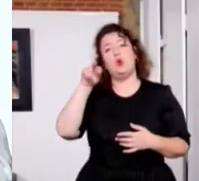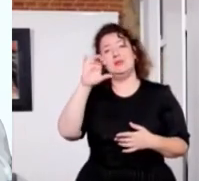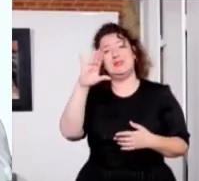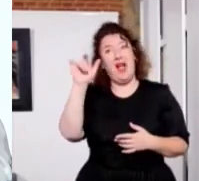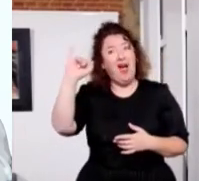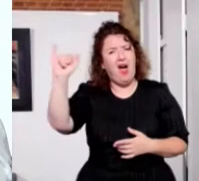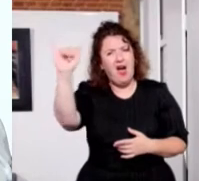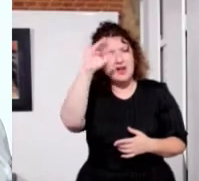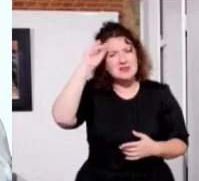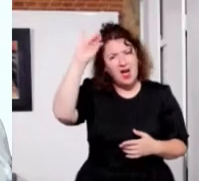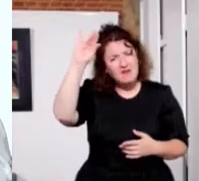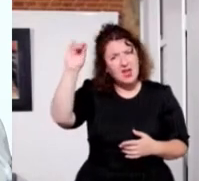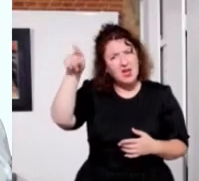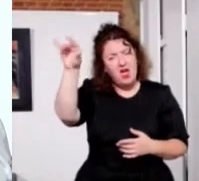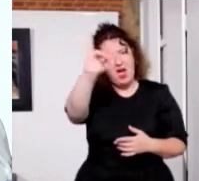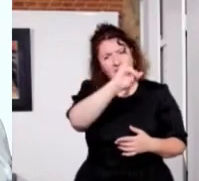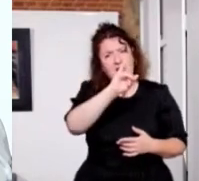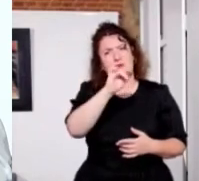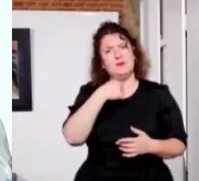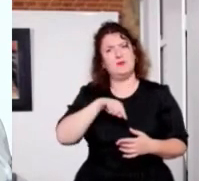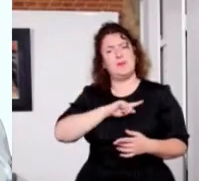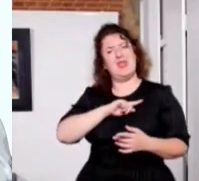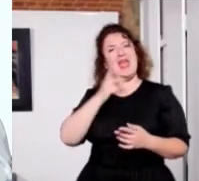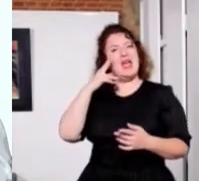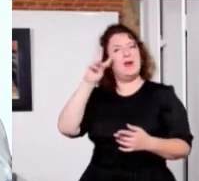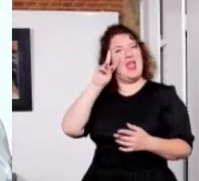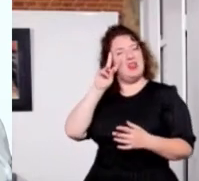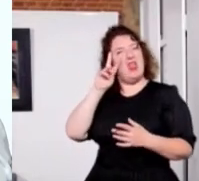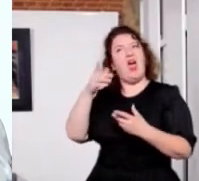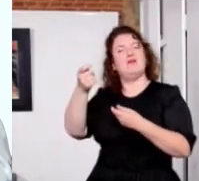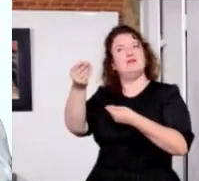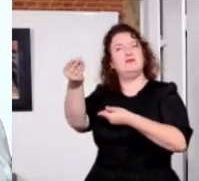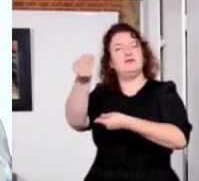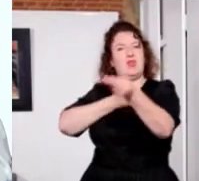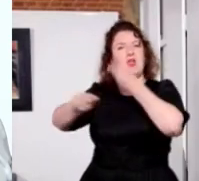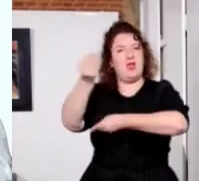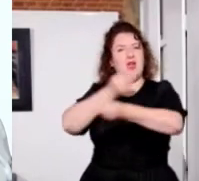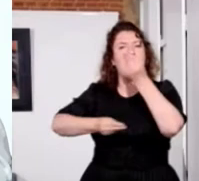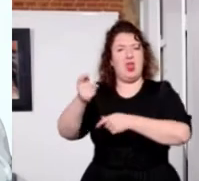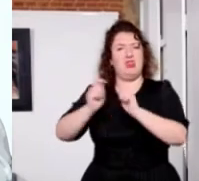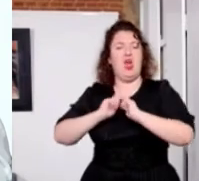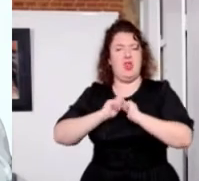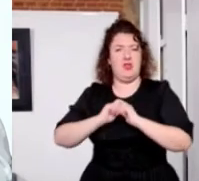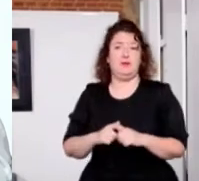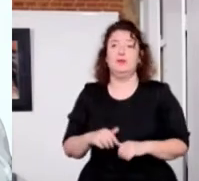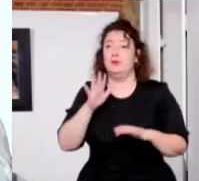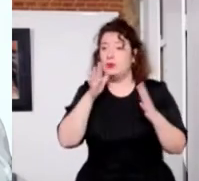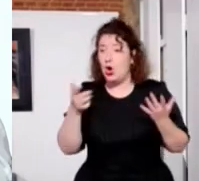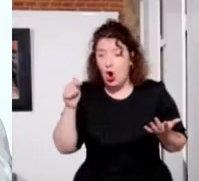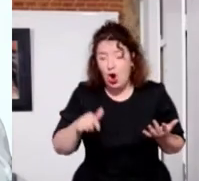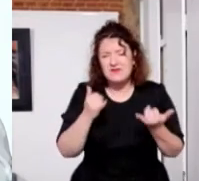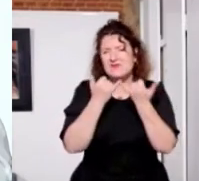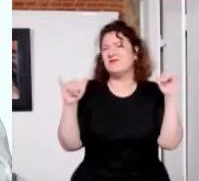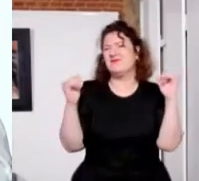del voluntariado podemos darle el sabor de la experiencia. Por eso lo que hoy estamos celebrando